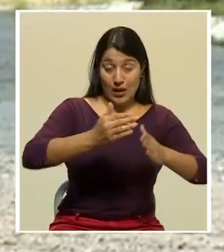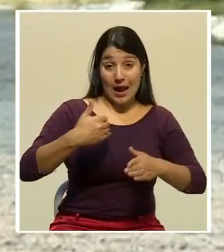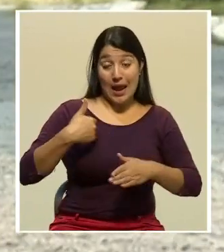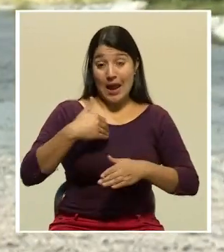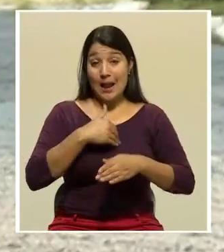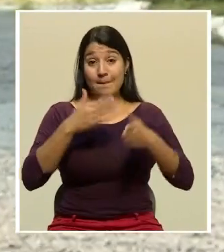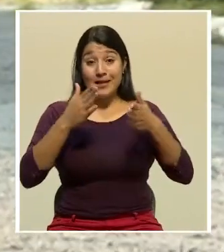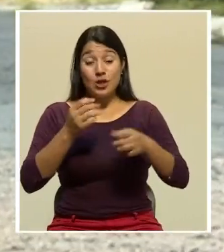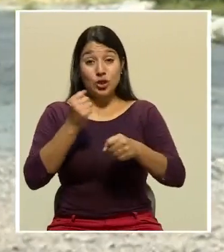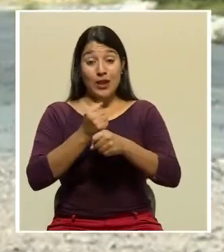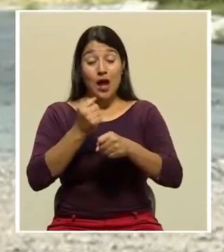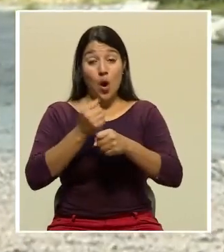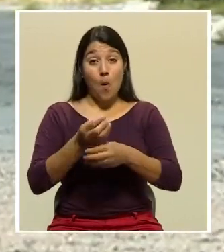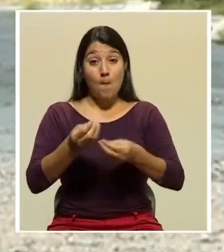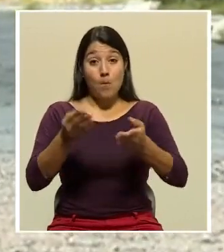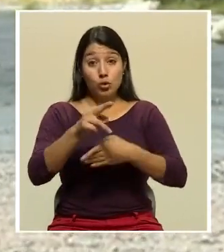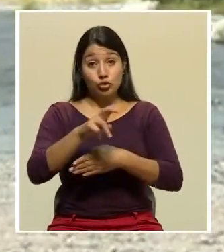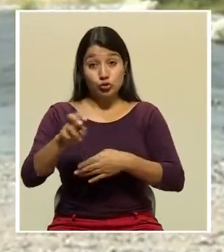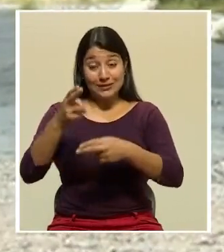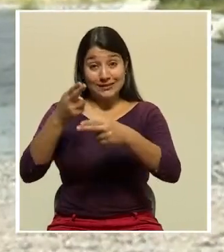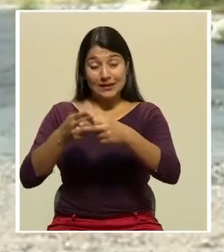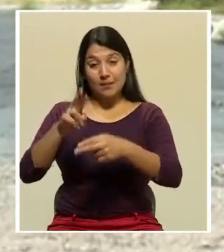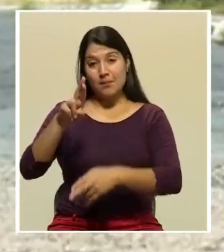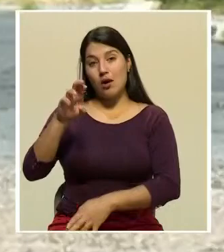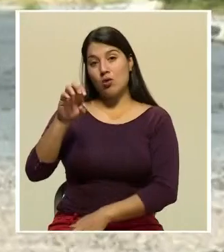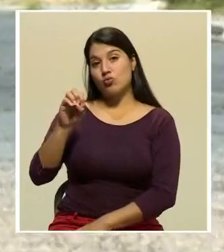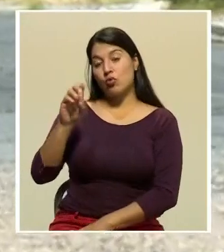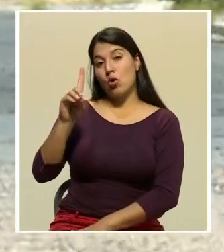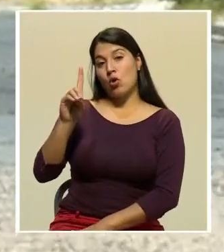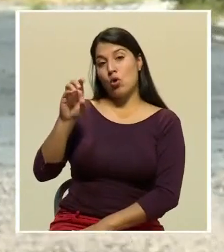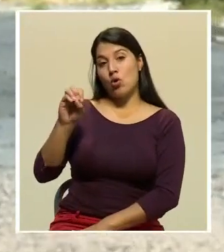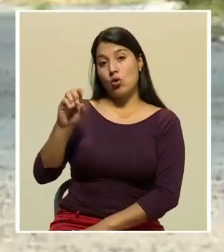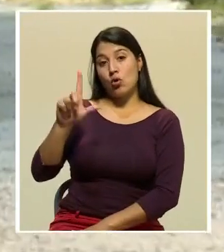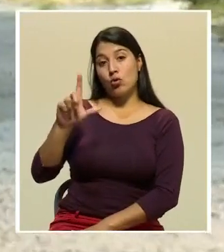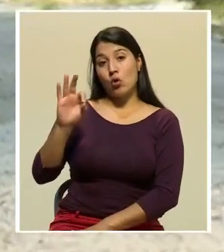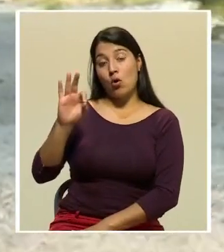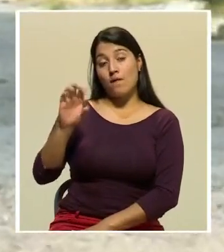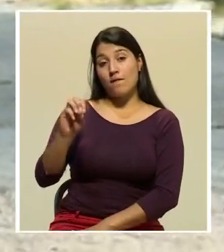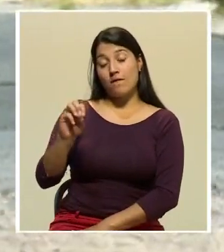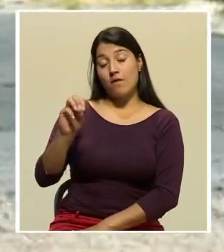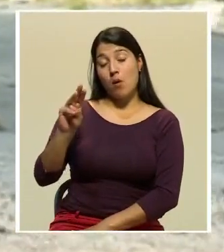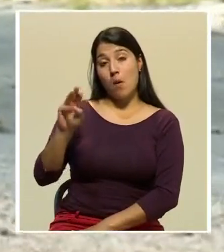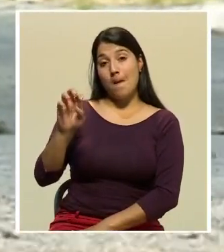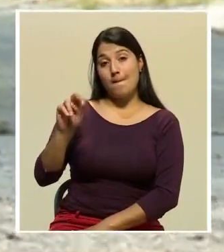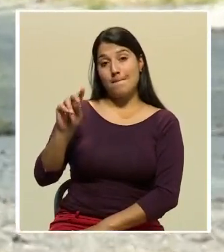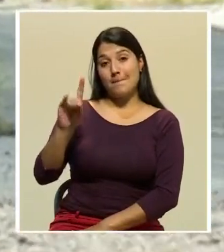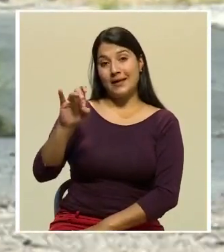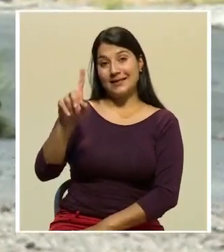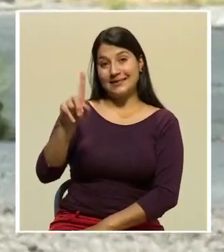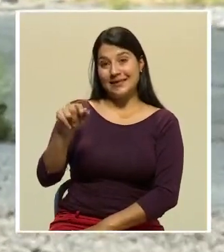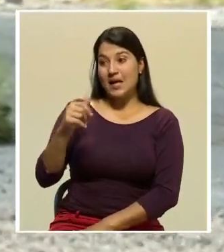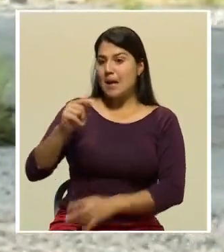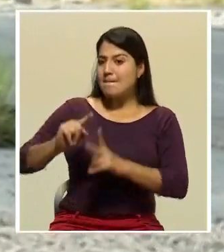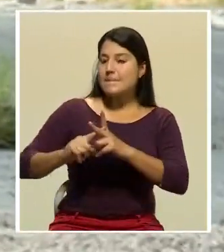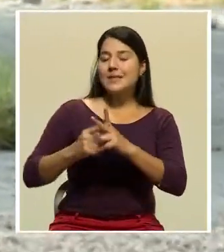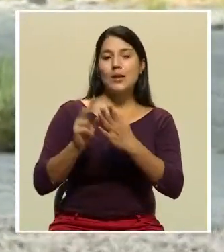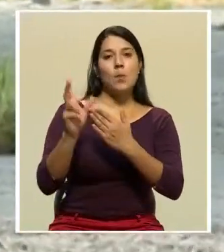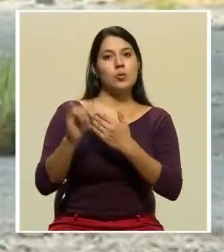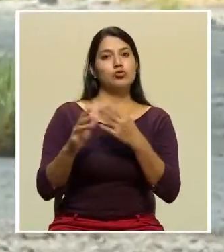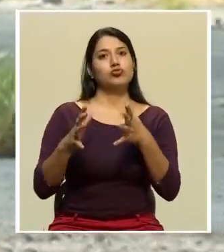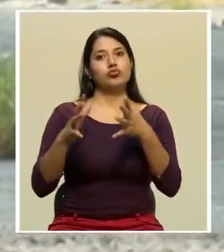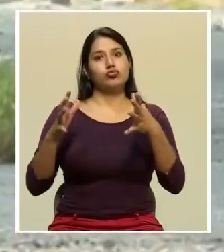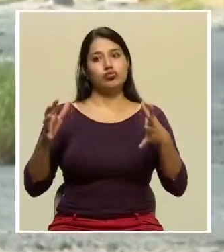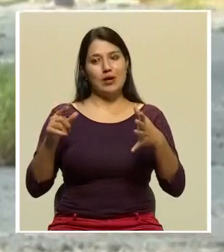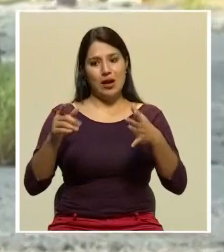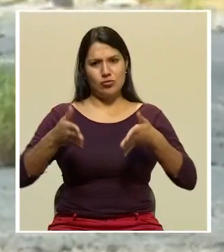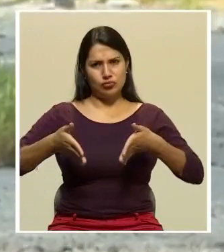Públicas y Transportes, Rodolfo Méndez, dijo que se dio un gran paso en la construcción de obras en la Circunvalación Norte y que cada